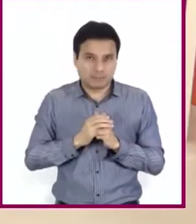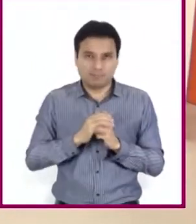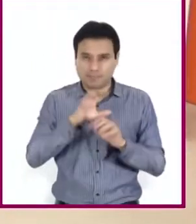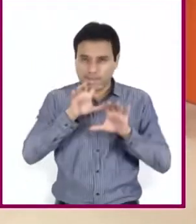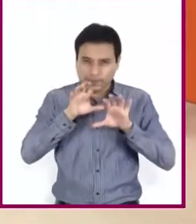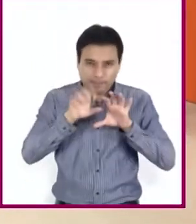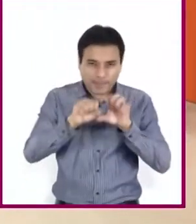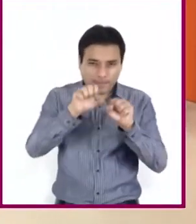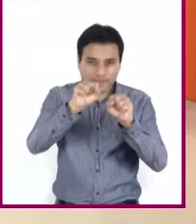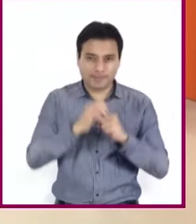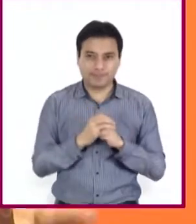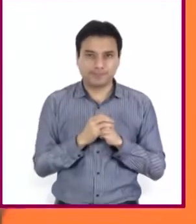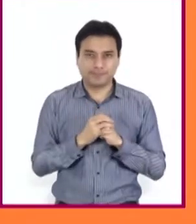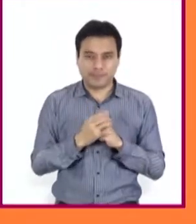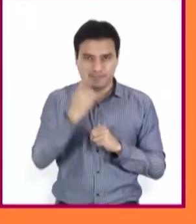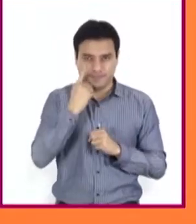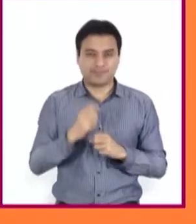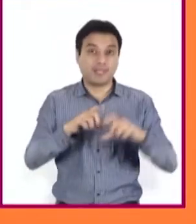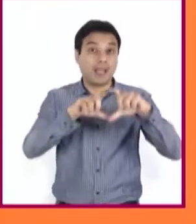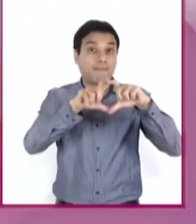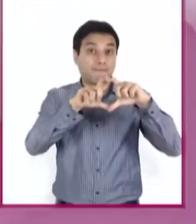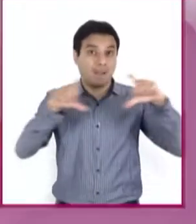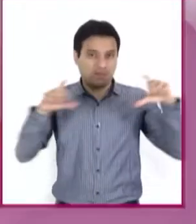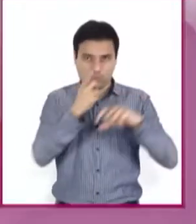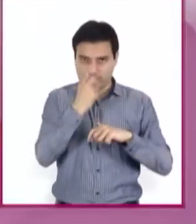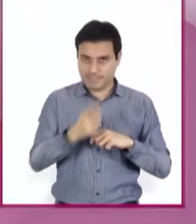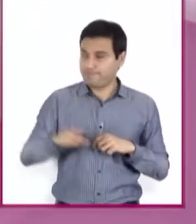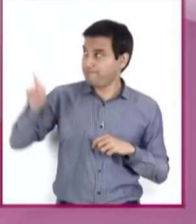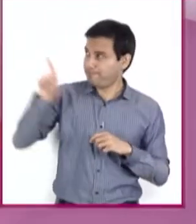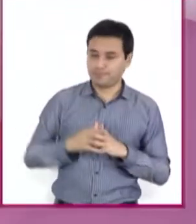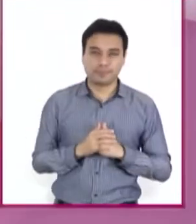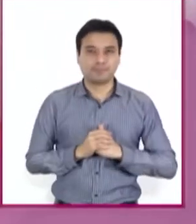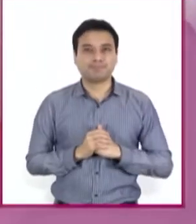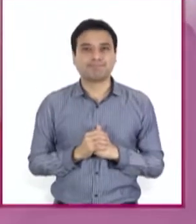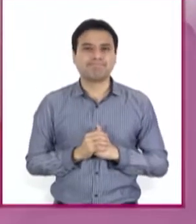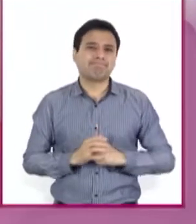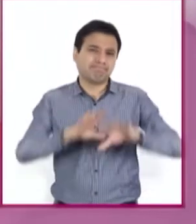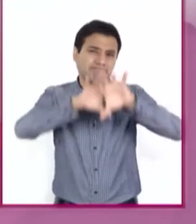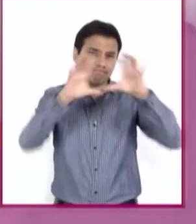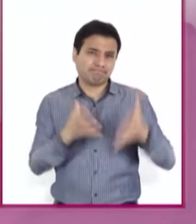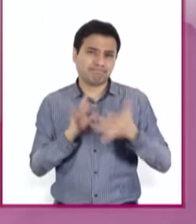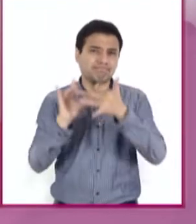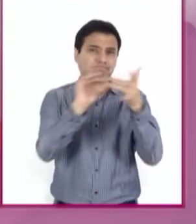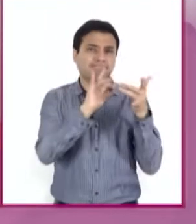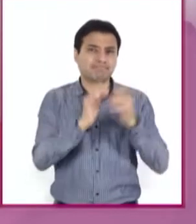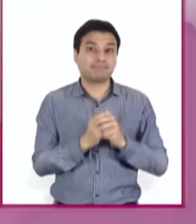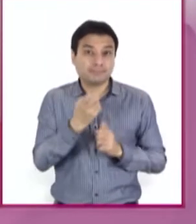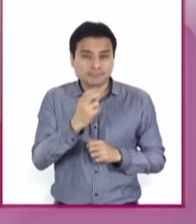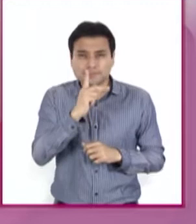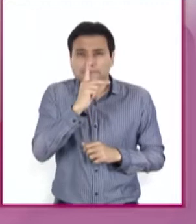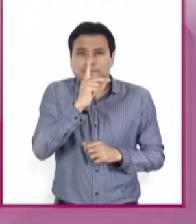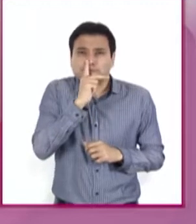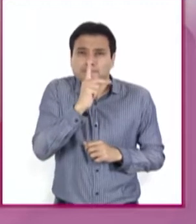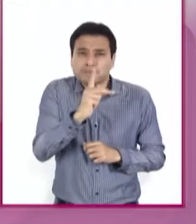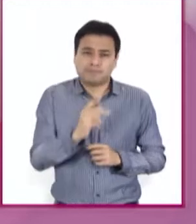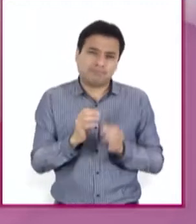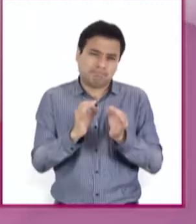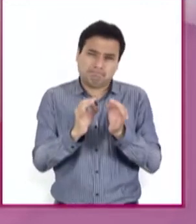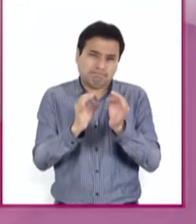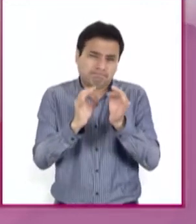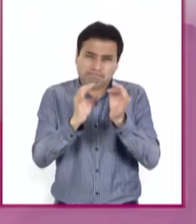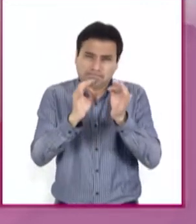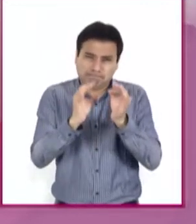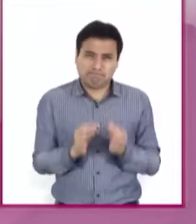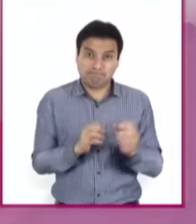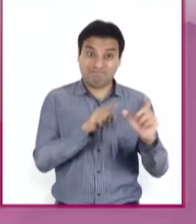principales. El párrafo dice así: la globalización es un término que guarda estrecha